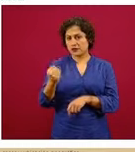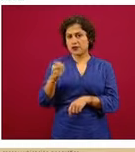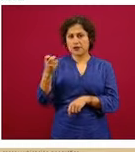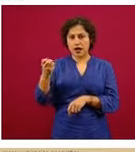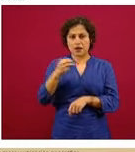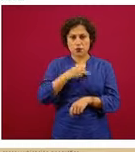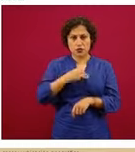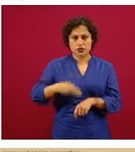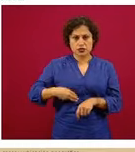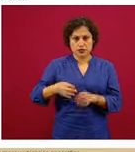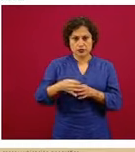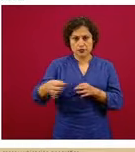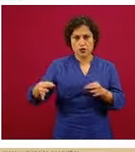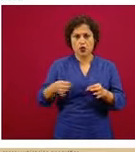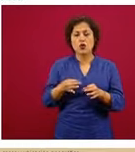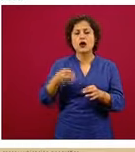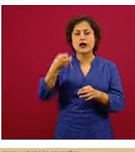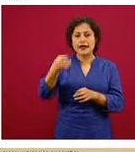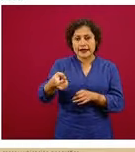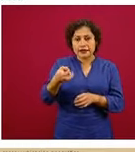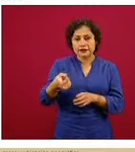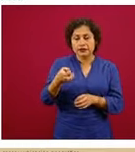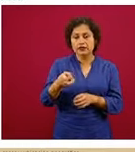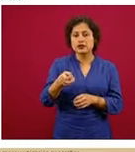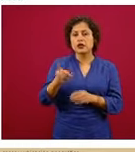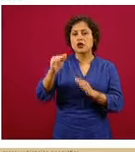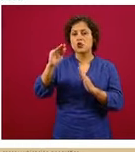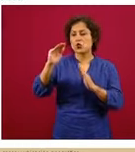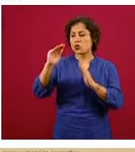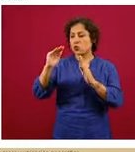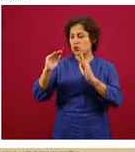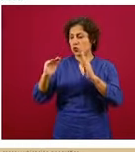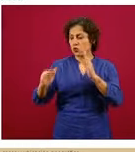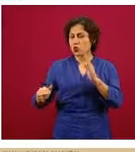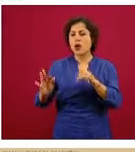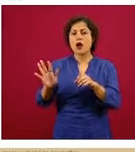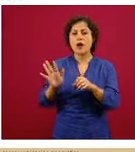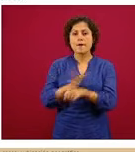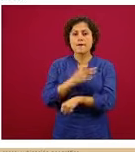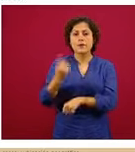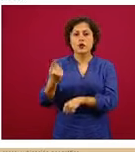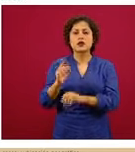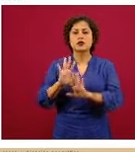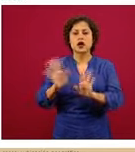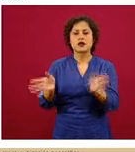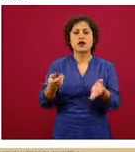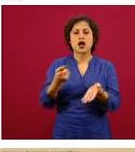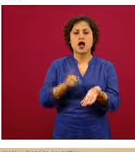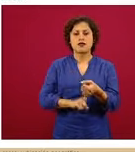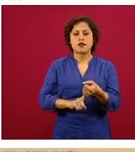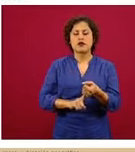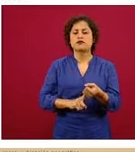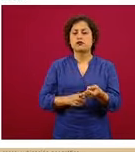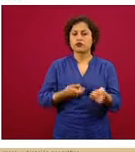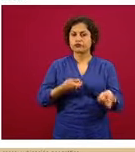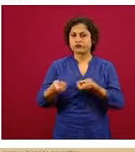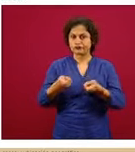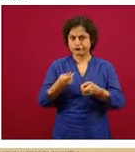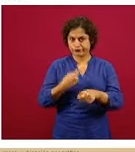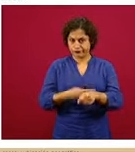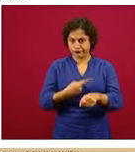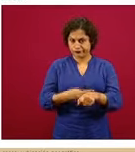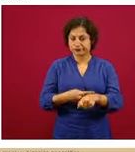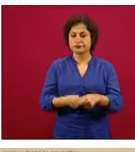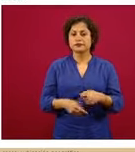municipio ha presentado un descenso consistente que habla de un control de la epidemia para este municipio. Sin